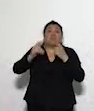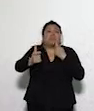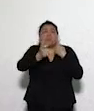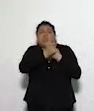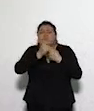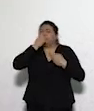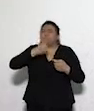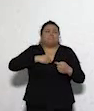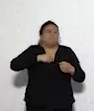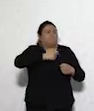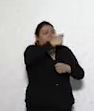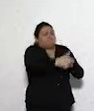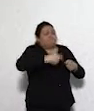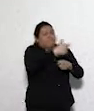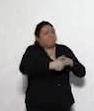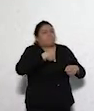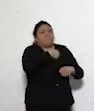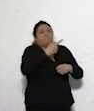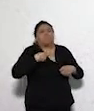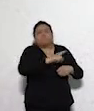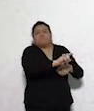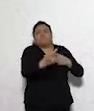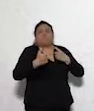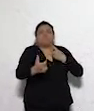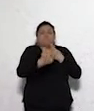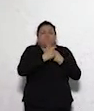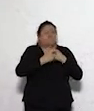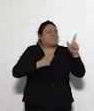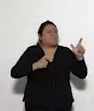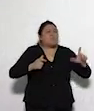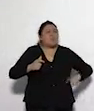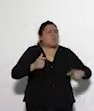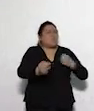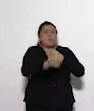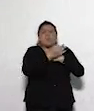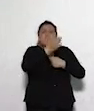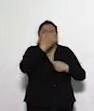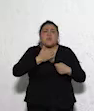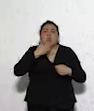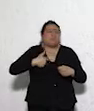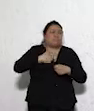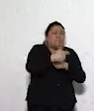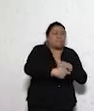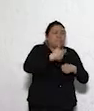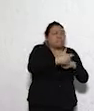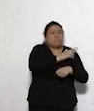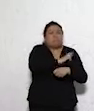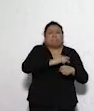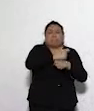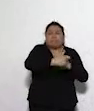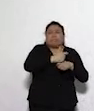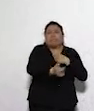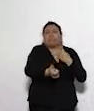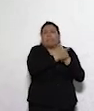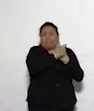protección y garantías que las autoridades no les pueden brindar. El dolor y el sufrimiento derivado